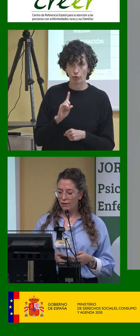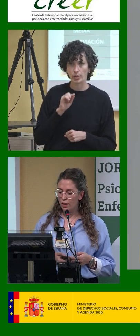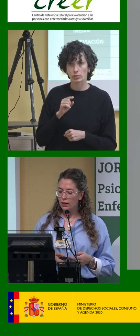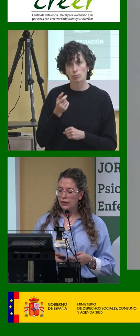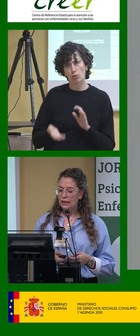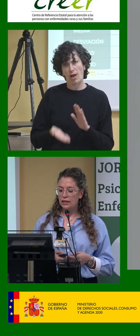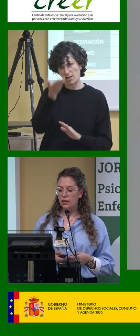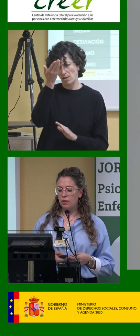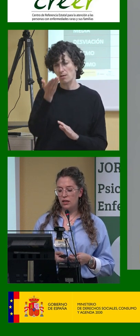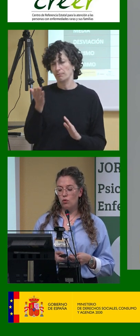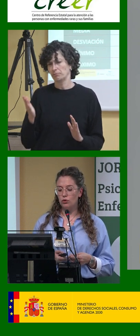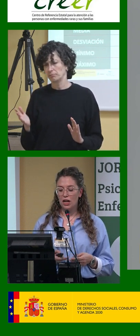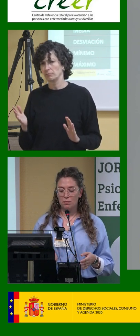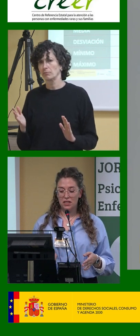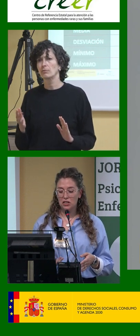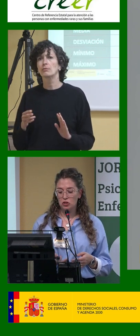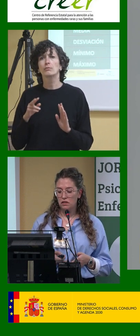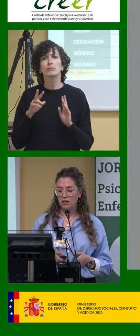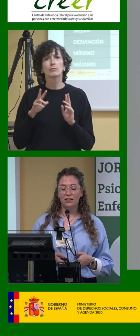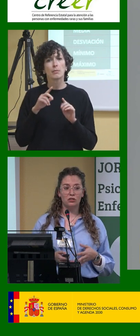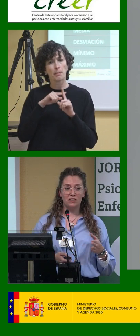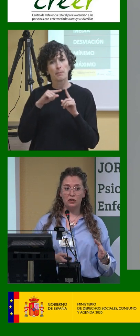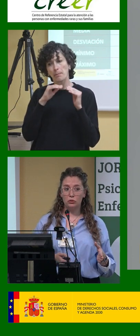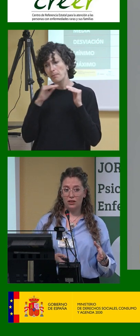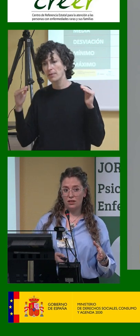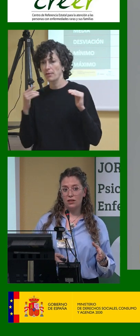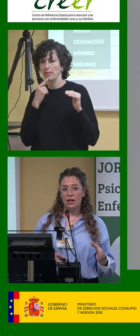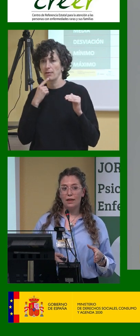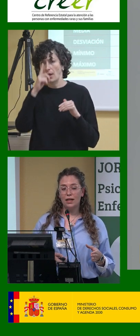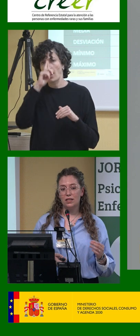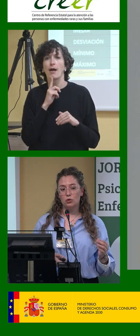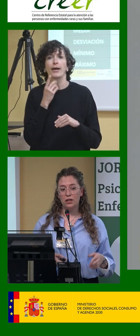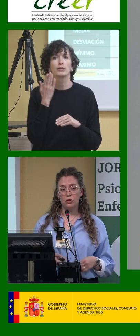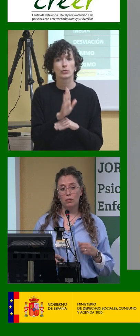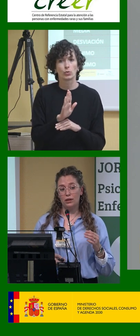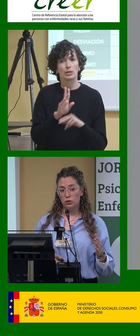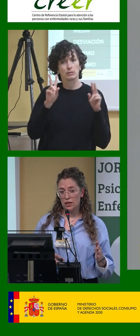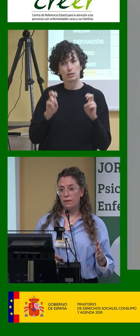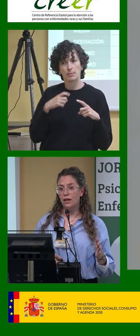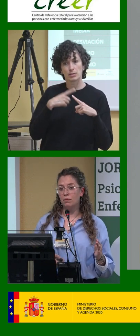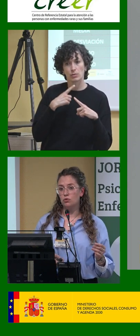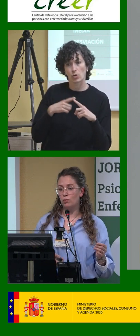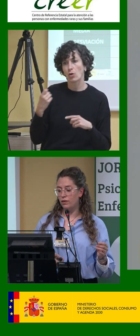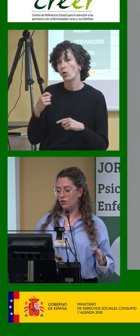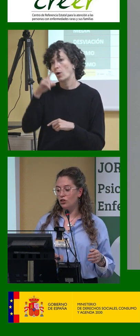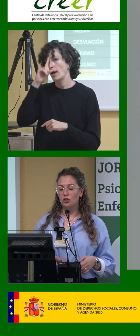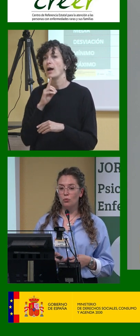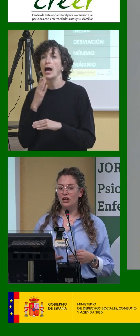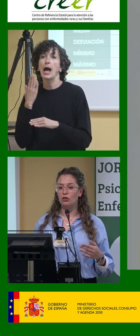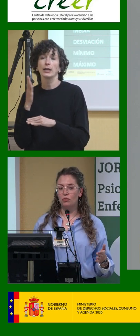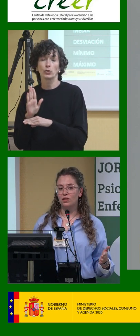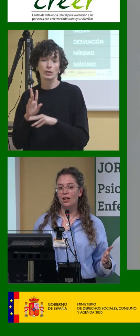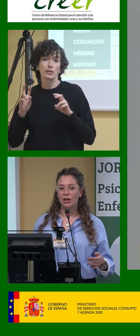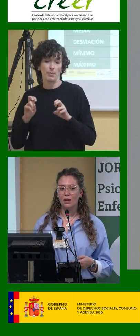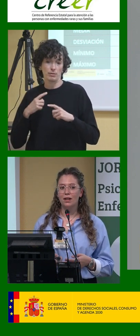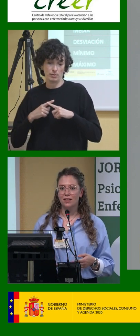poquito elevada, y en cuanto a las medias nos dicen que tanto en actitudes hacia la sexualidad como actitudes hacia la masturbación, como en